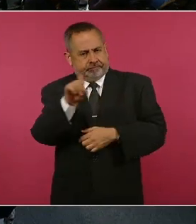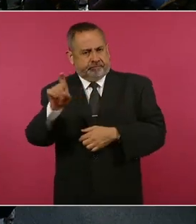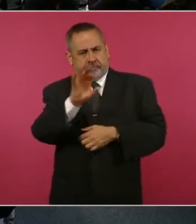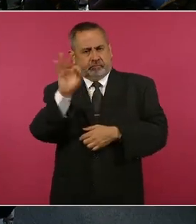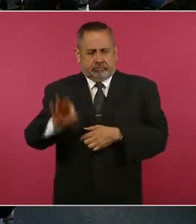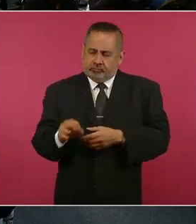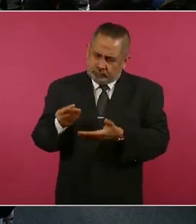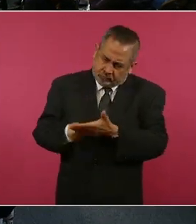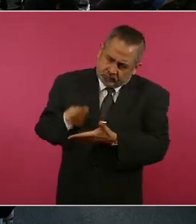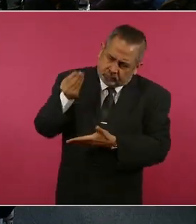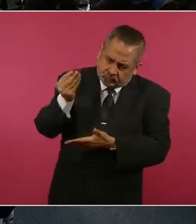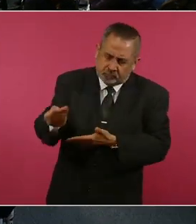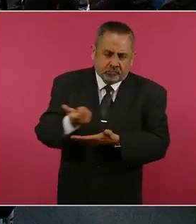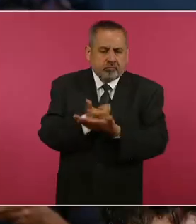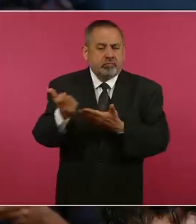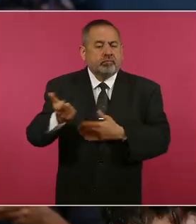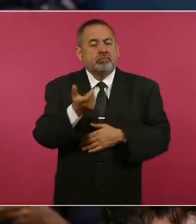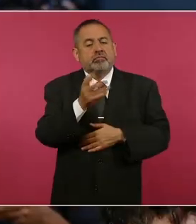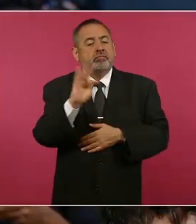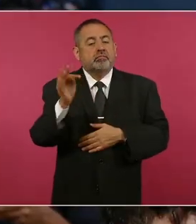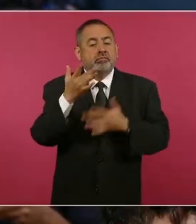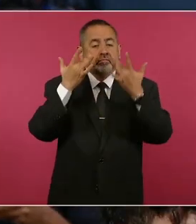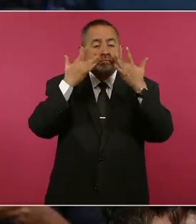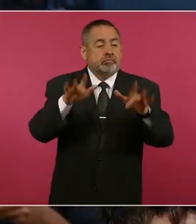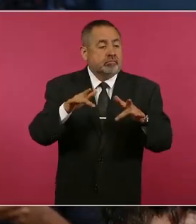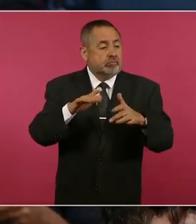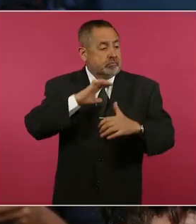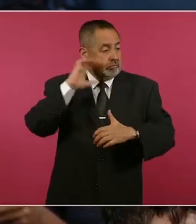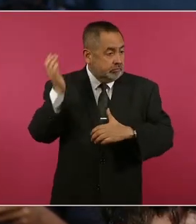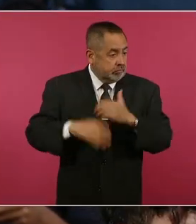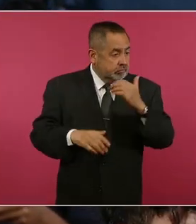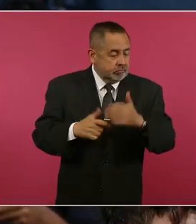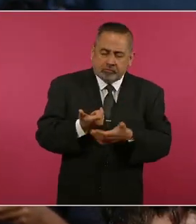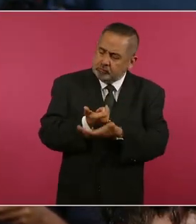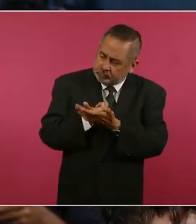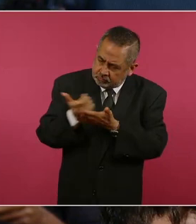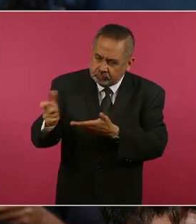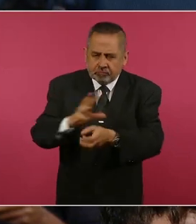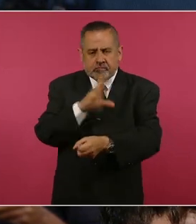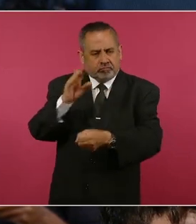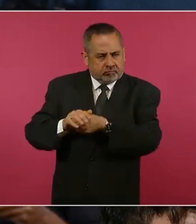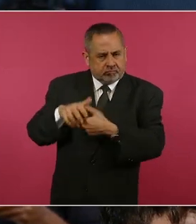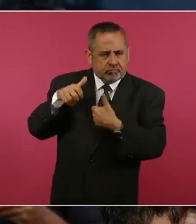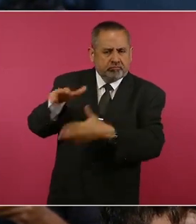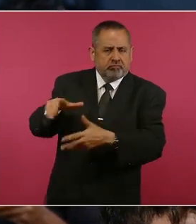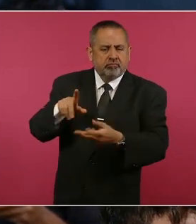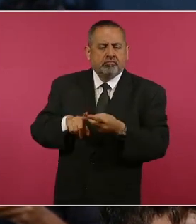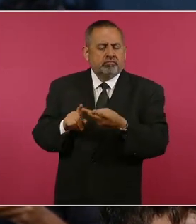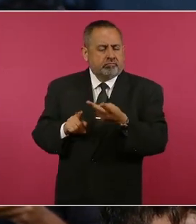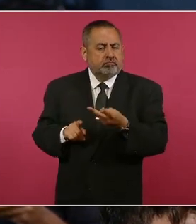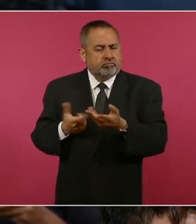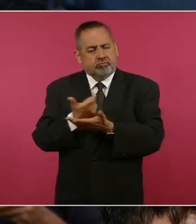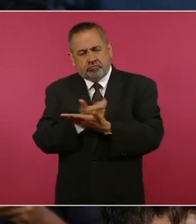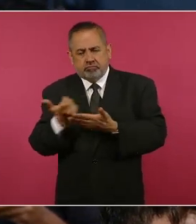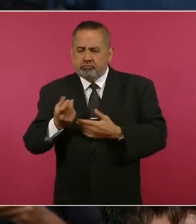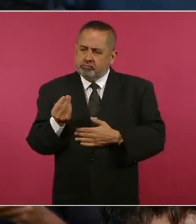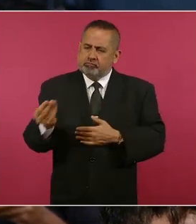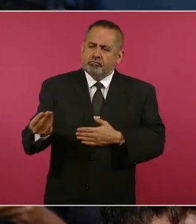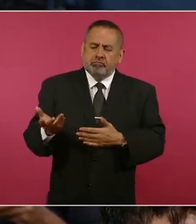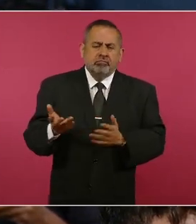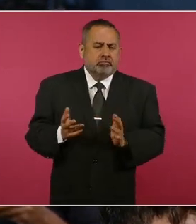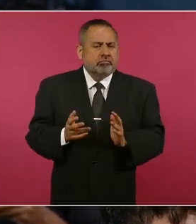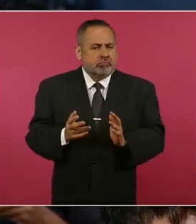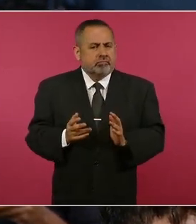100%, los que están abajo de la media de salarial,